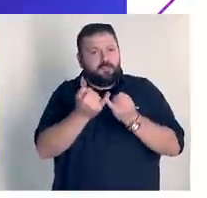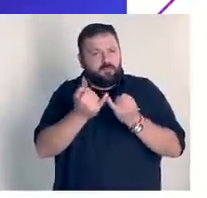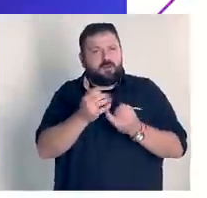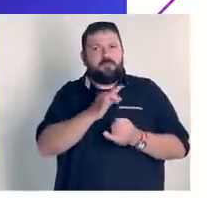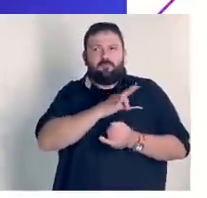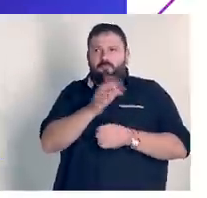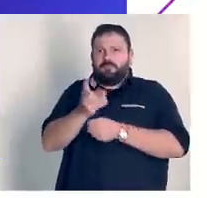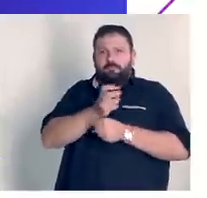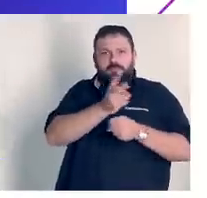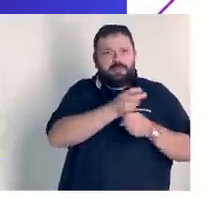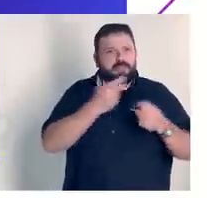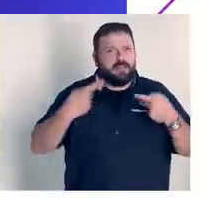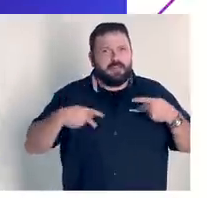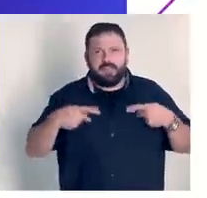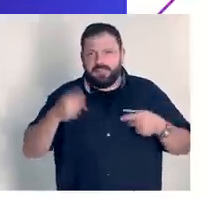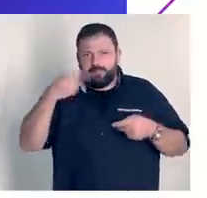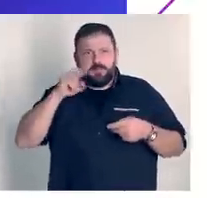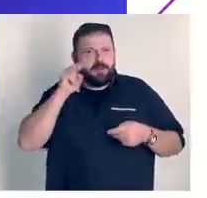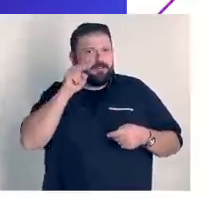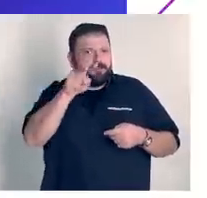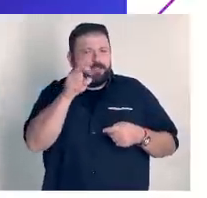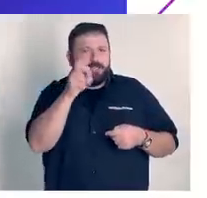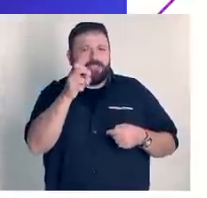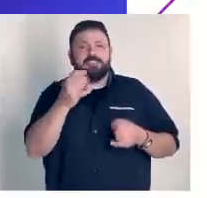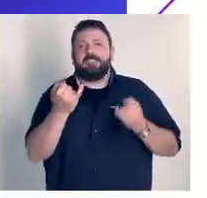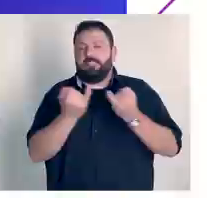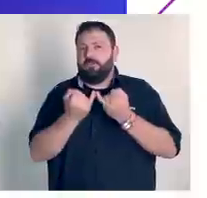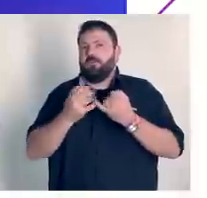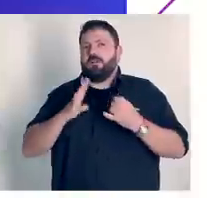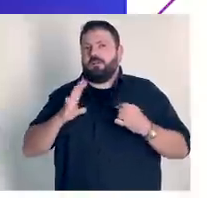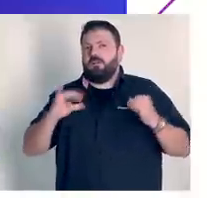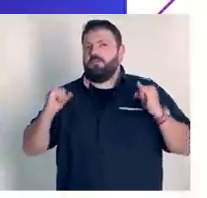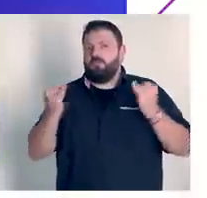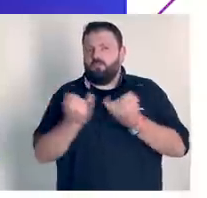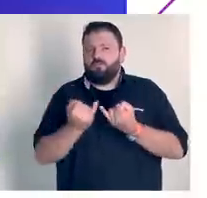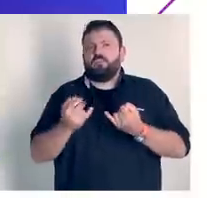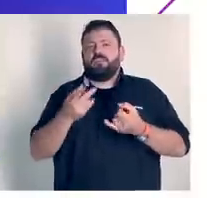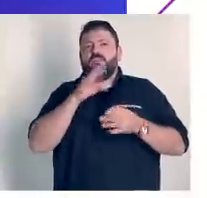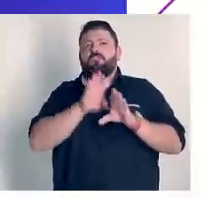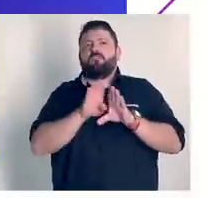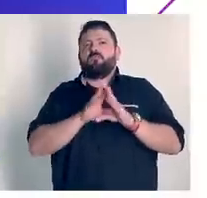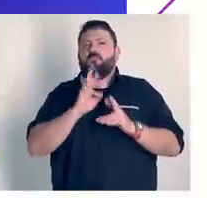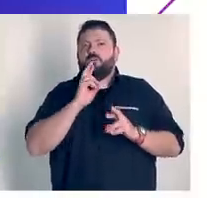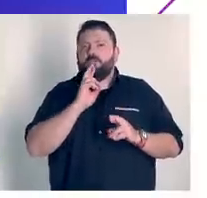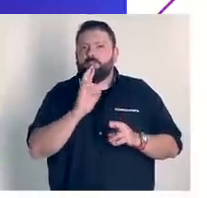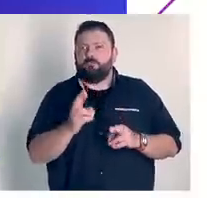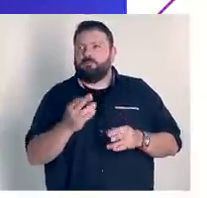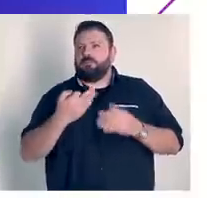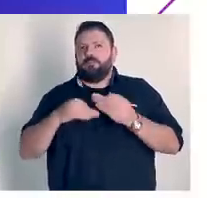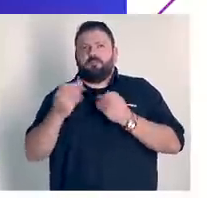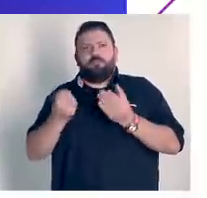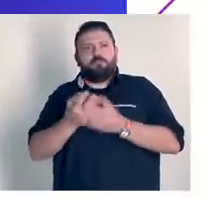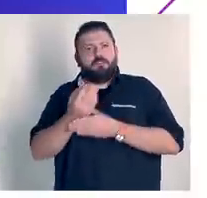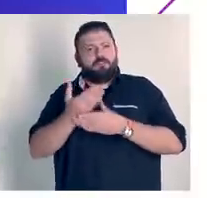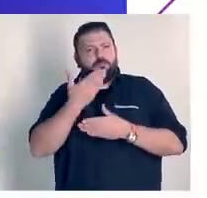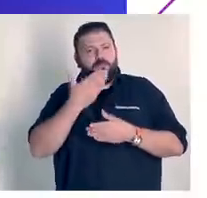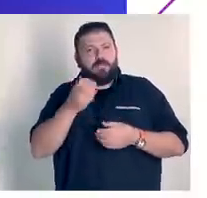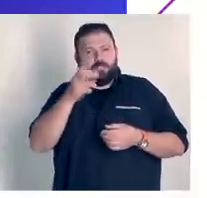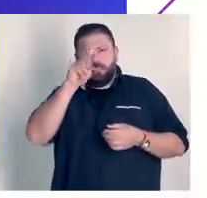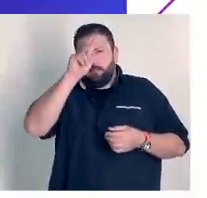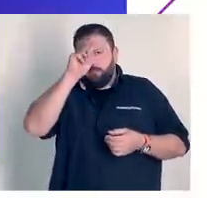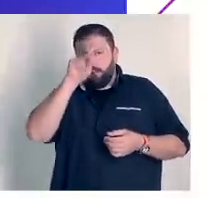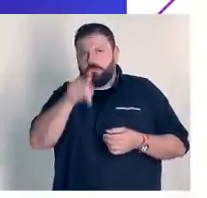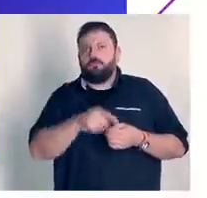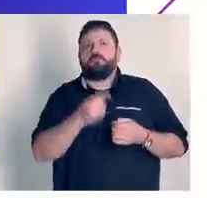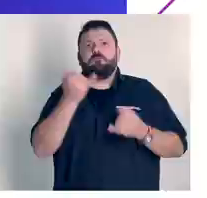verlo. Y bueno, también tenemos Junta de Negocios de Resultados Extraordinarios con Manuel Touriño, Diamante Supreme de Perú. Él